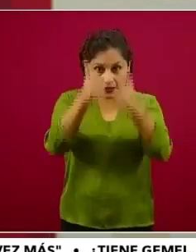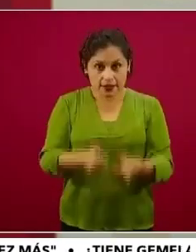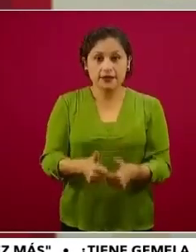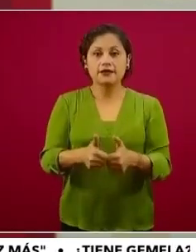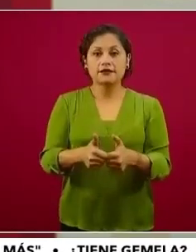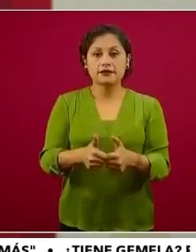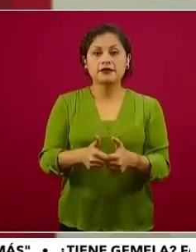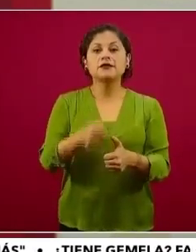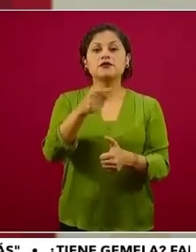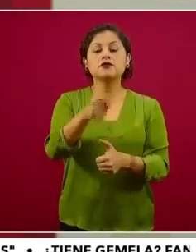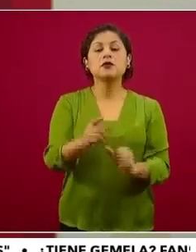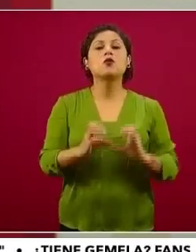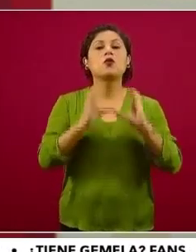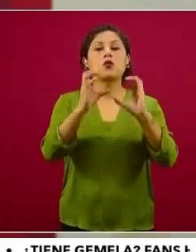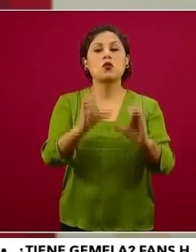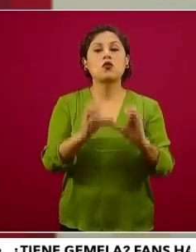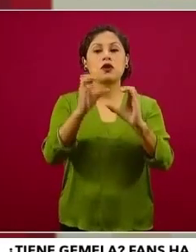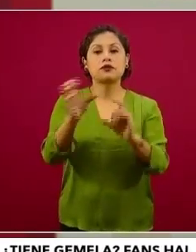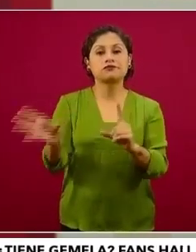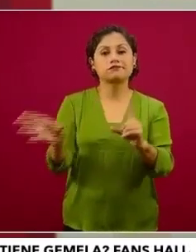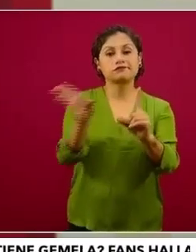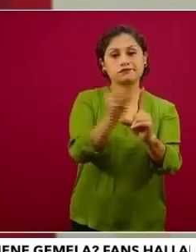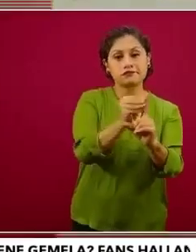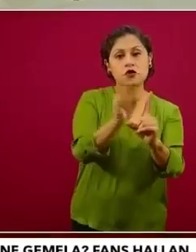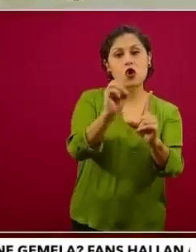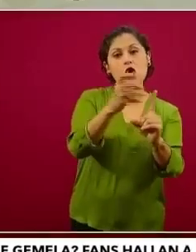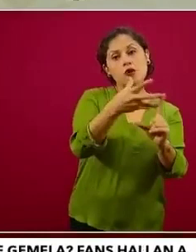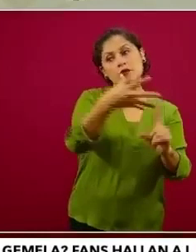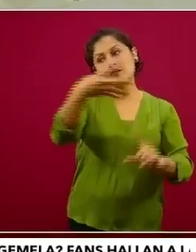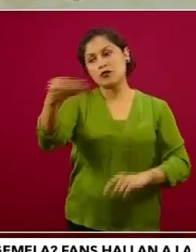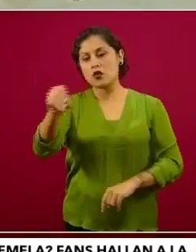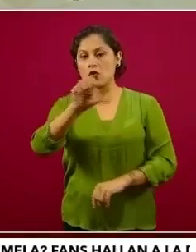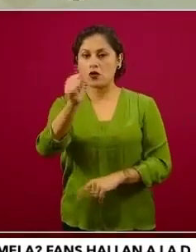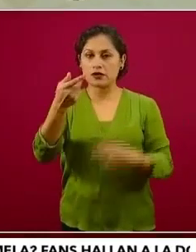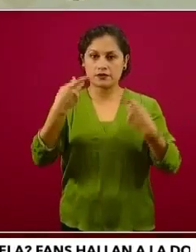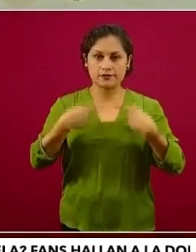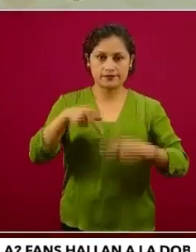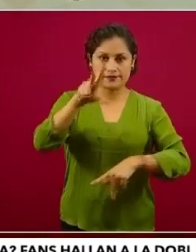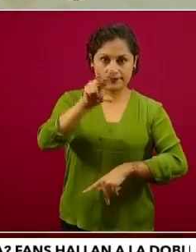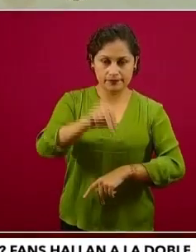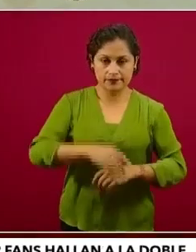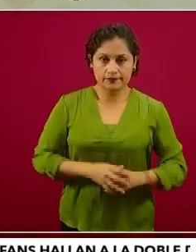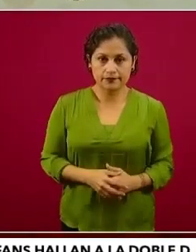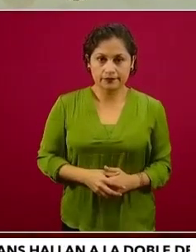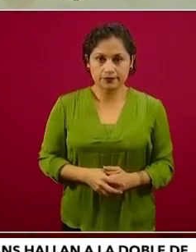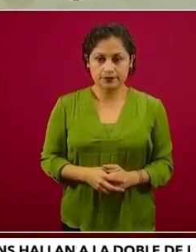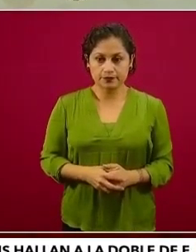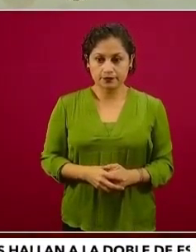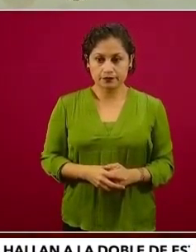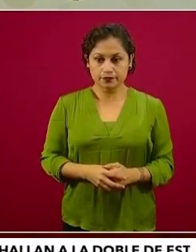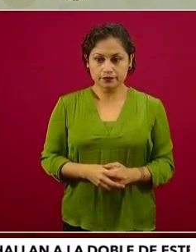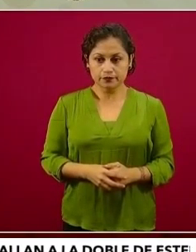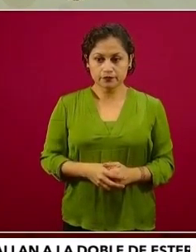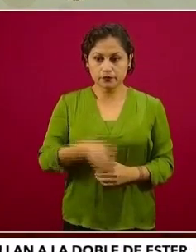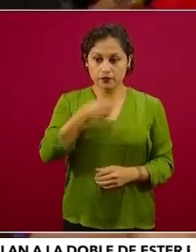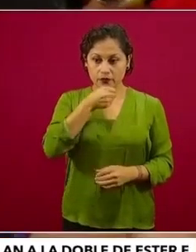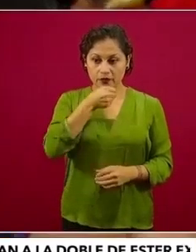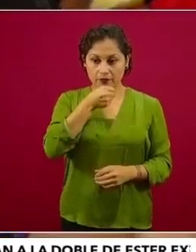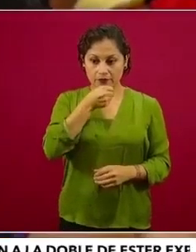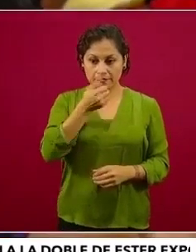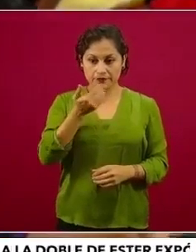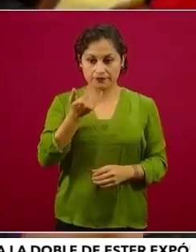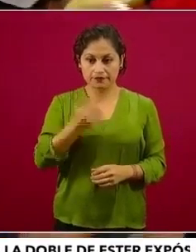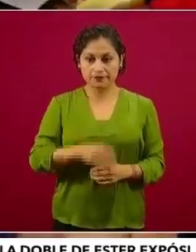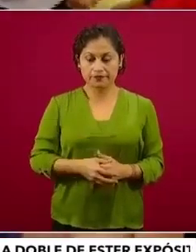te contagies ni que tú contagies a los demás. Pero no solamente implementar nuevas medidas, además de quédate